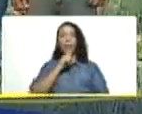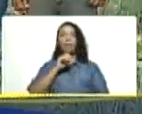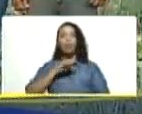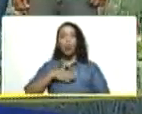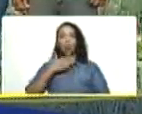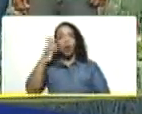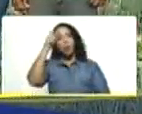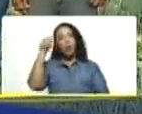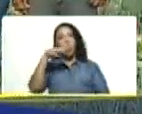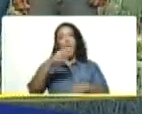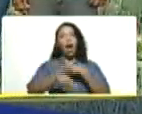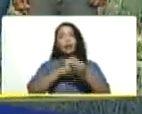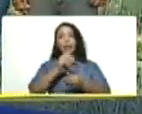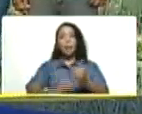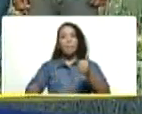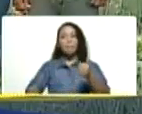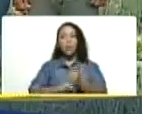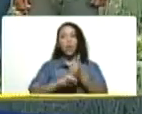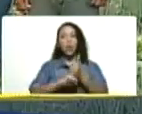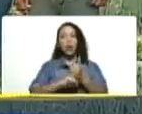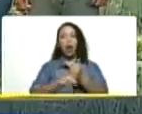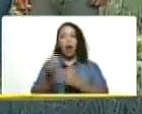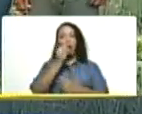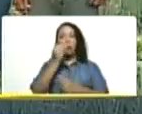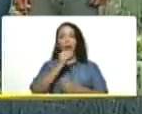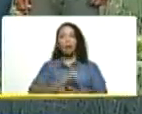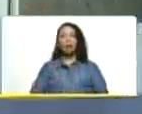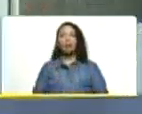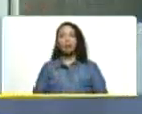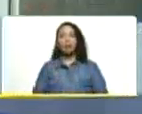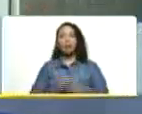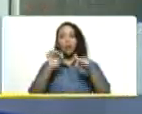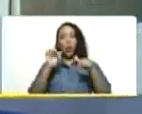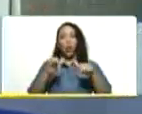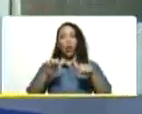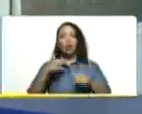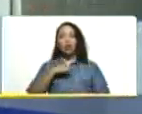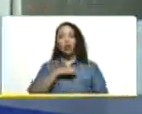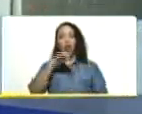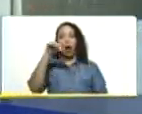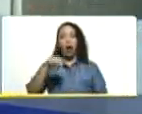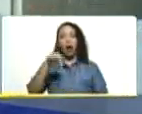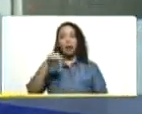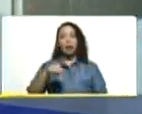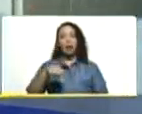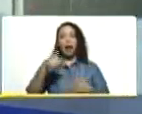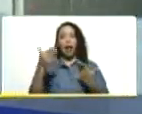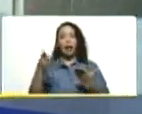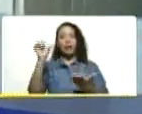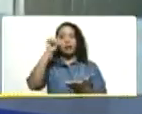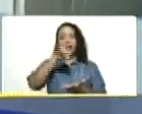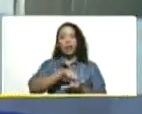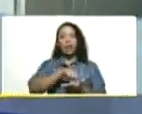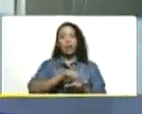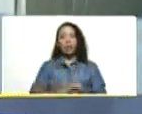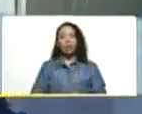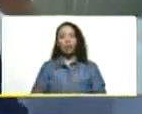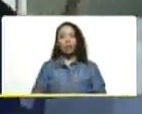pueblo garantizarle sus alimentos. Hoy estamos acá en el Centro